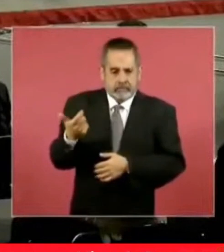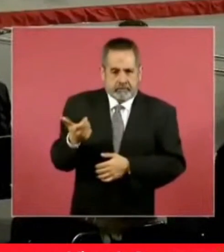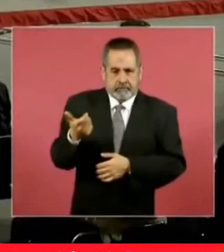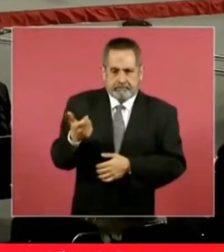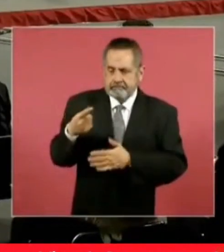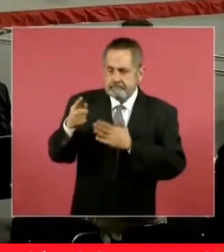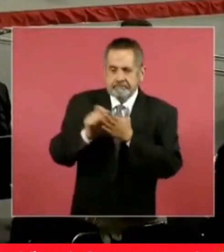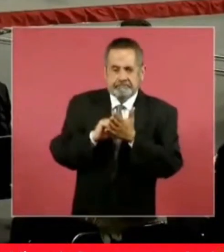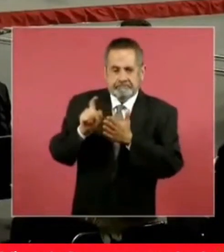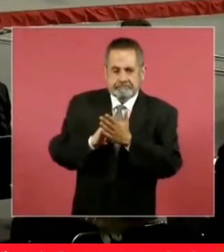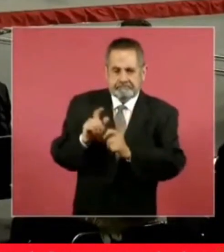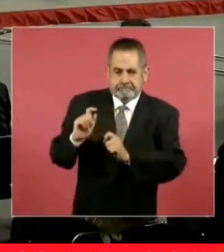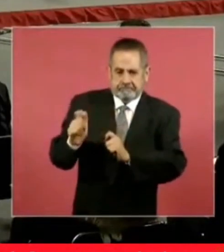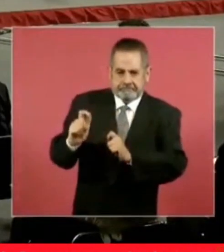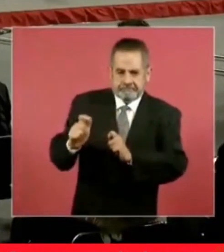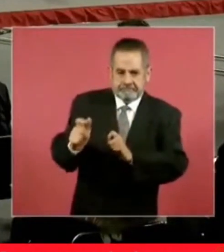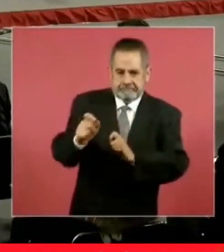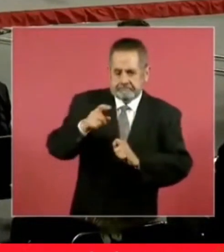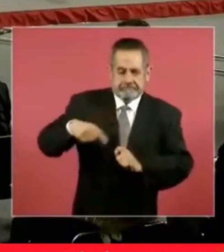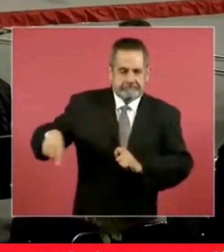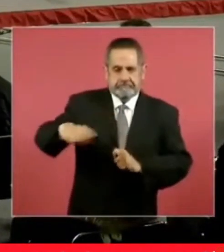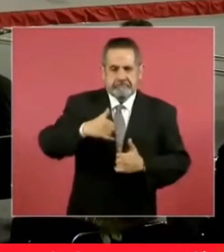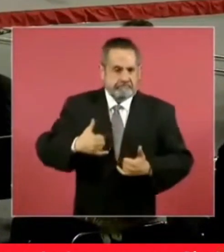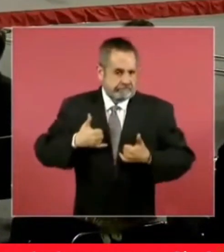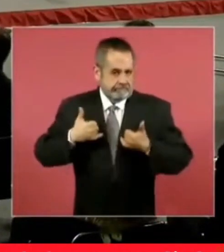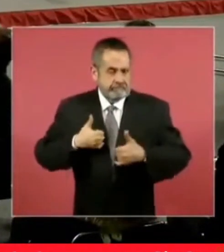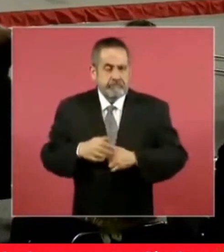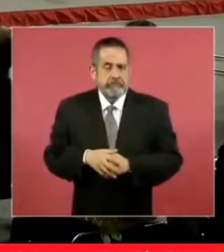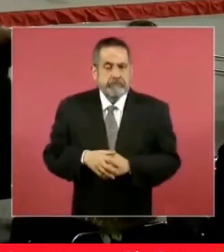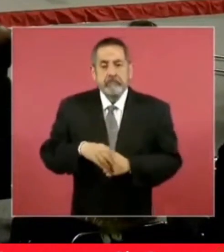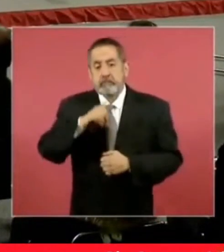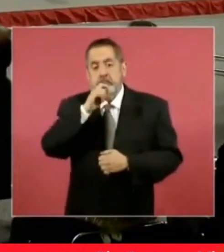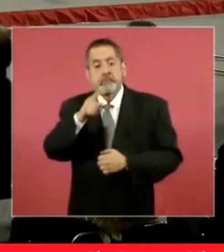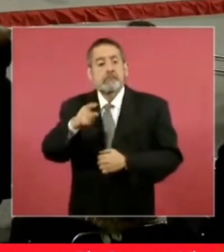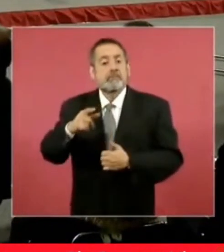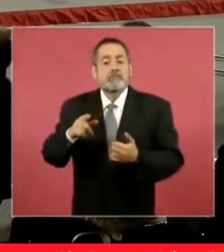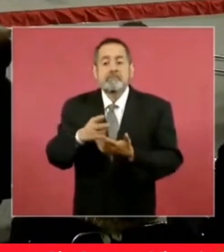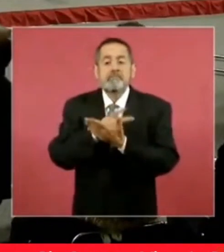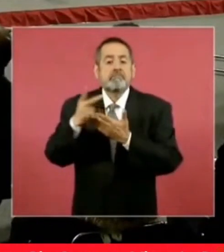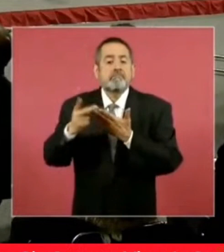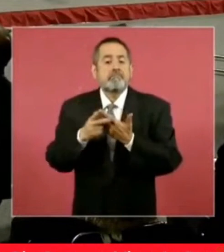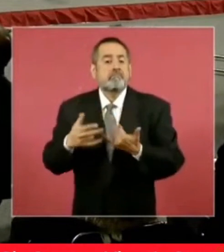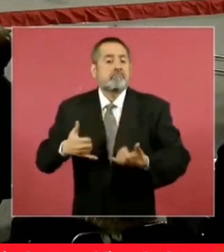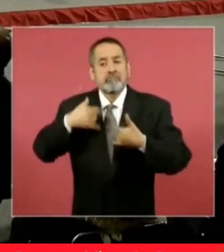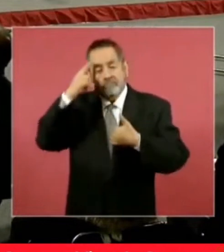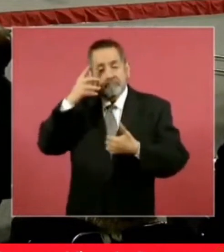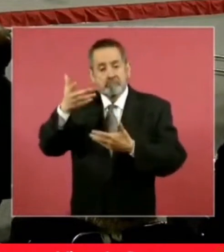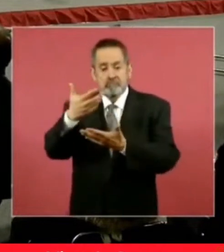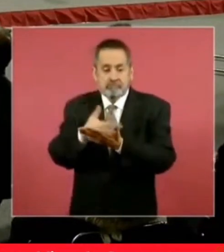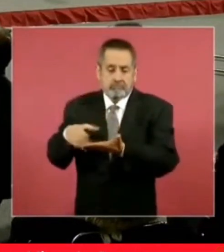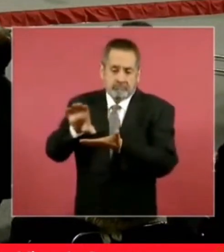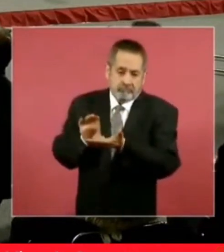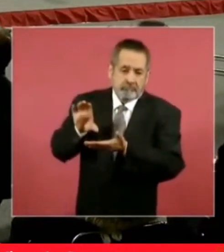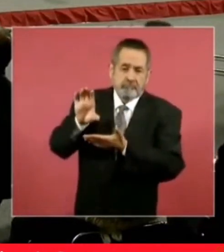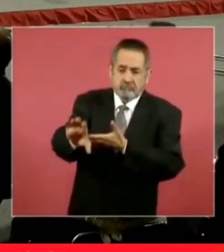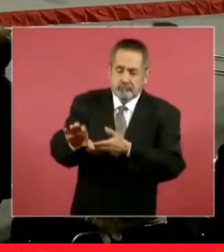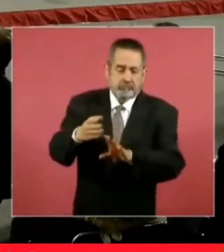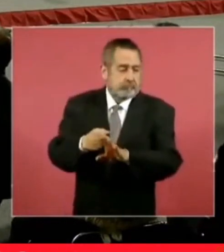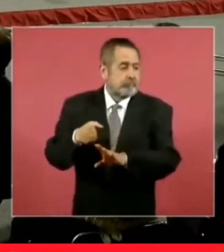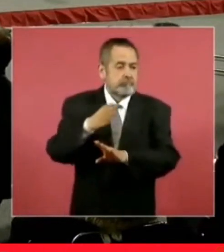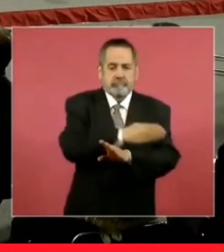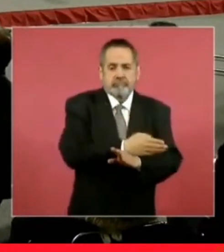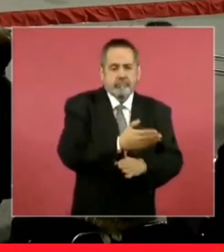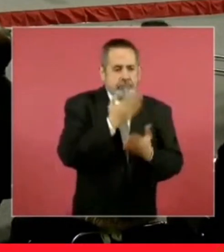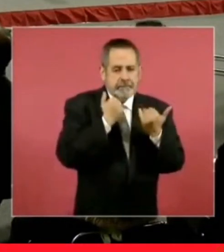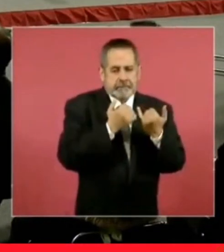mensuales. De igual manera, la inversión del programa Jóvenes Construyendo el Futuro no tiene precedentes, como también